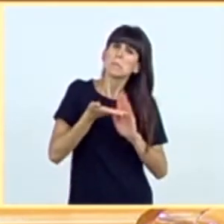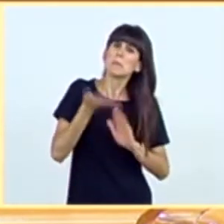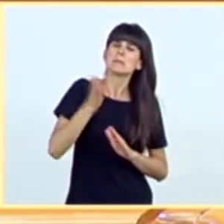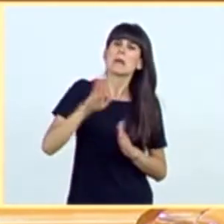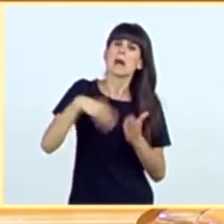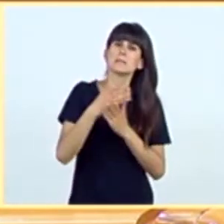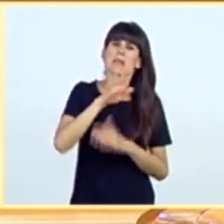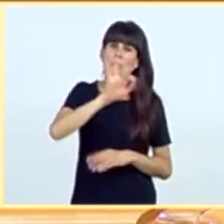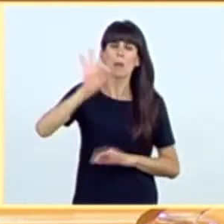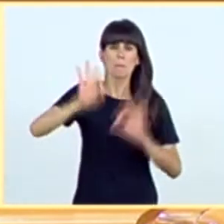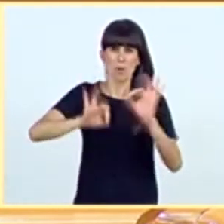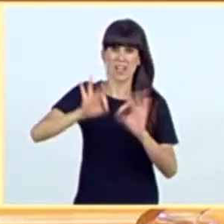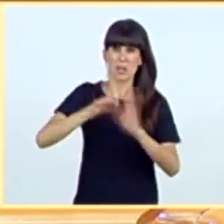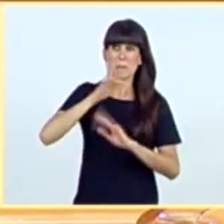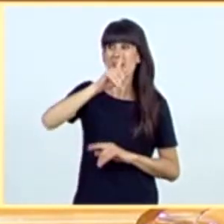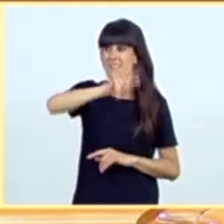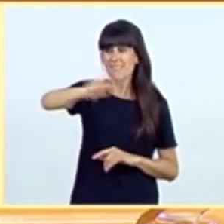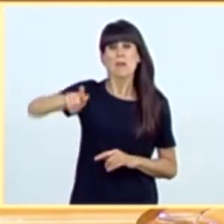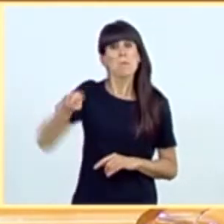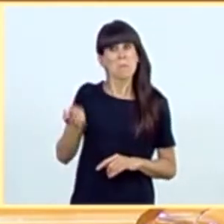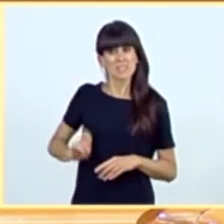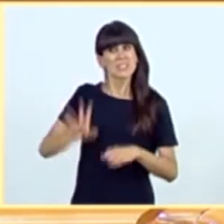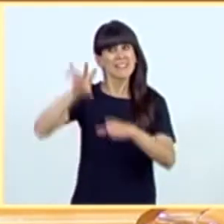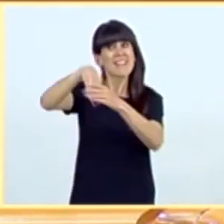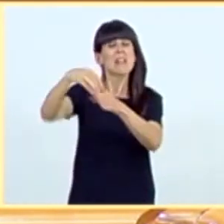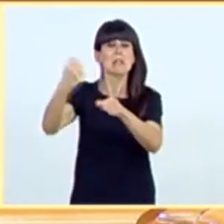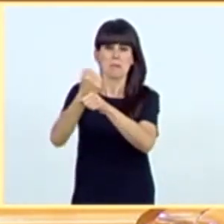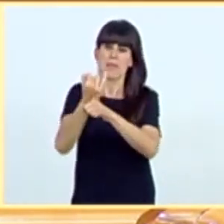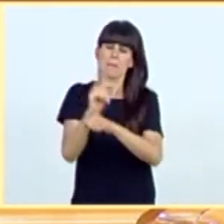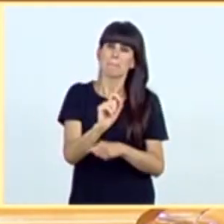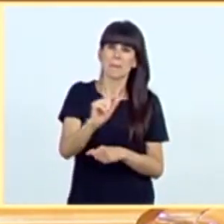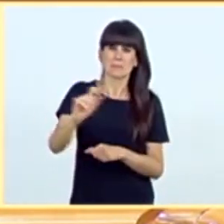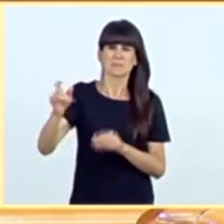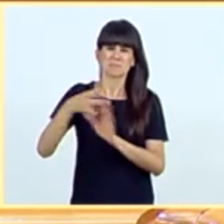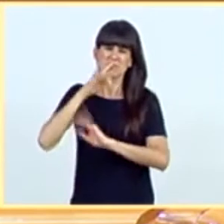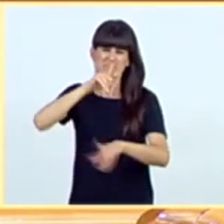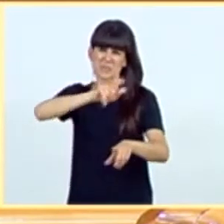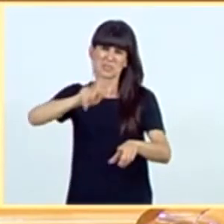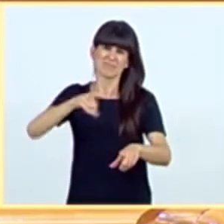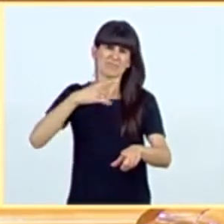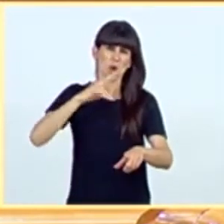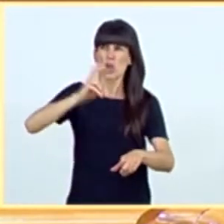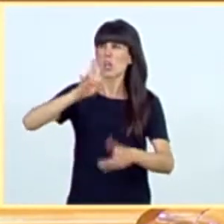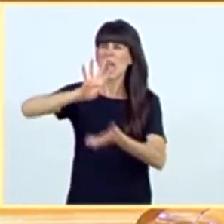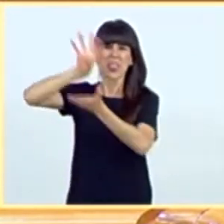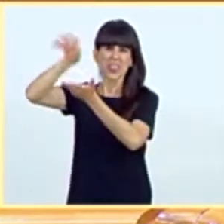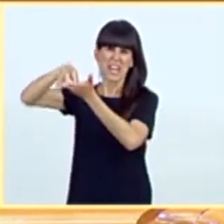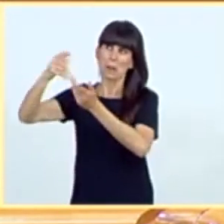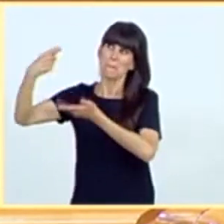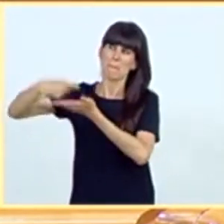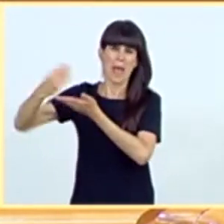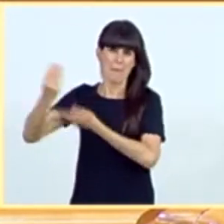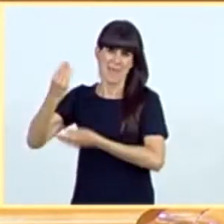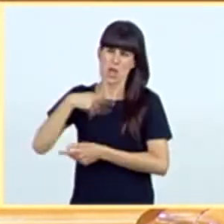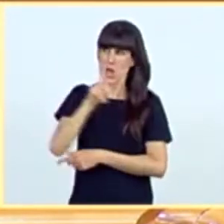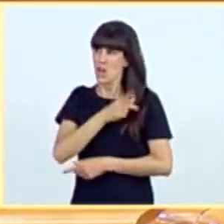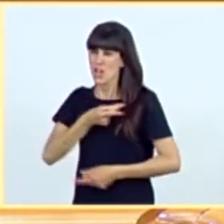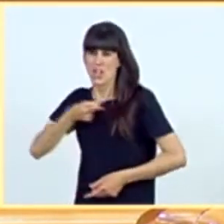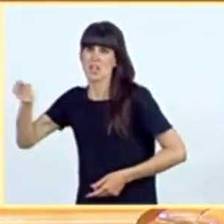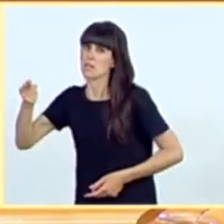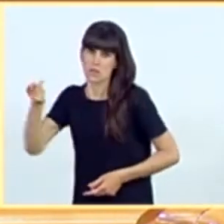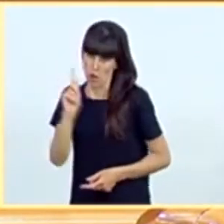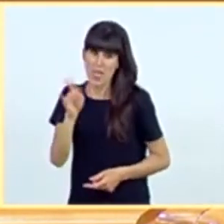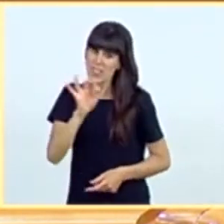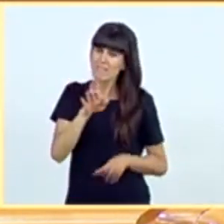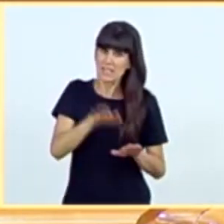poder incrementar los salarios de los profesionales del sector y evitar así las fugas del personal hacia otros centros en los que sean mejor remunerados. Hay que elevar